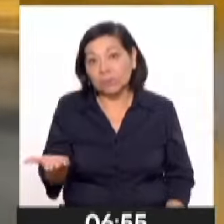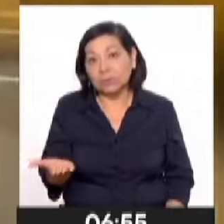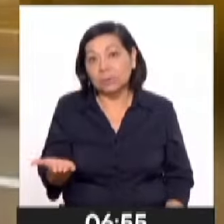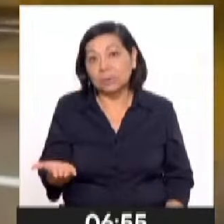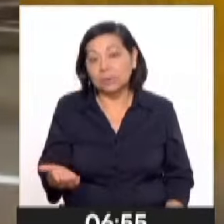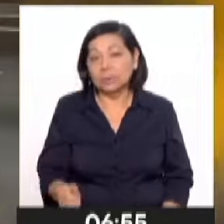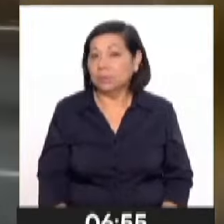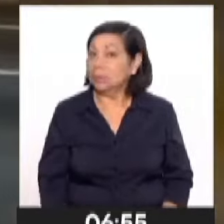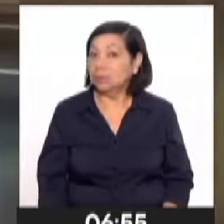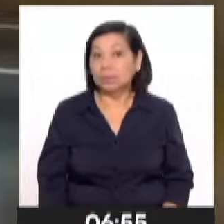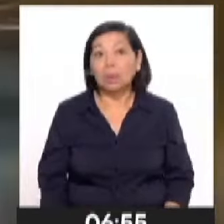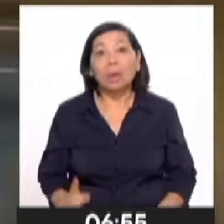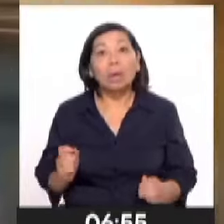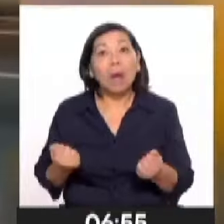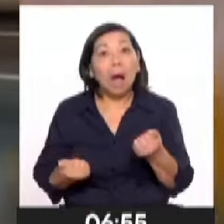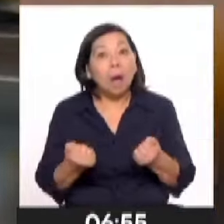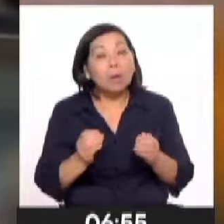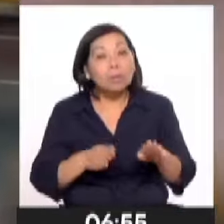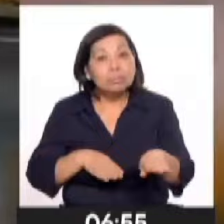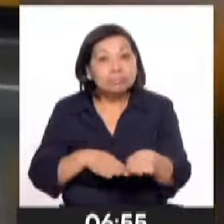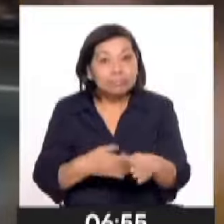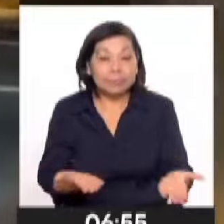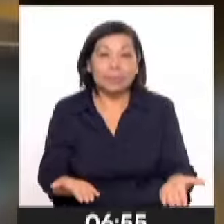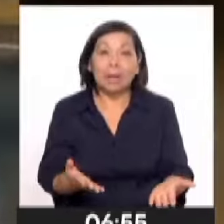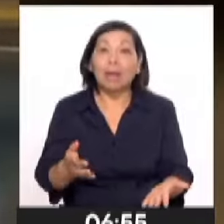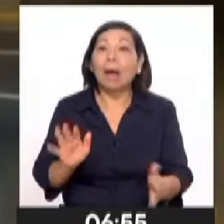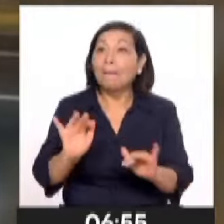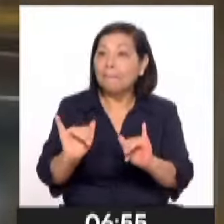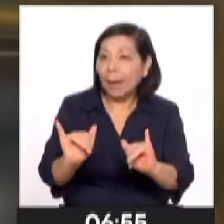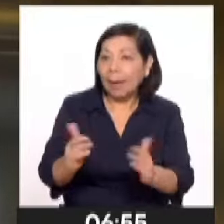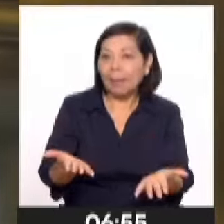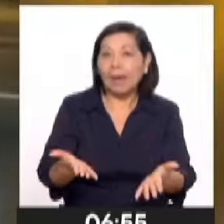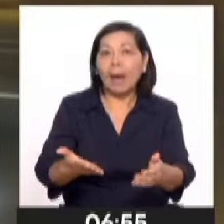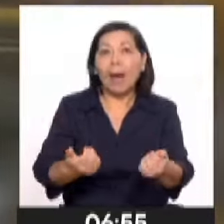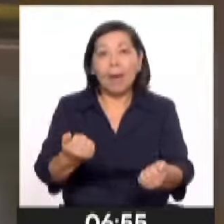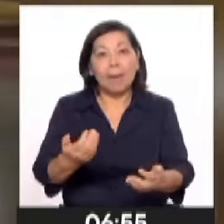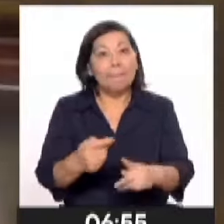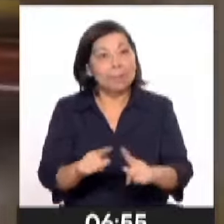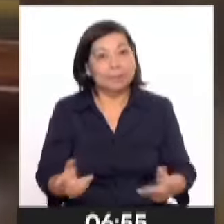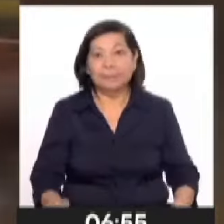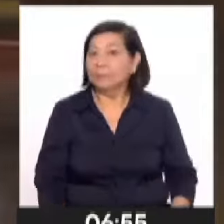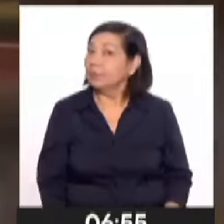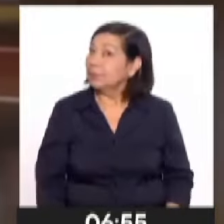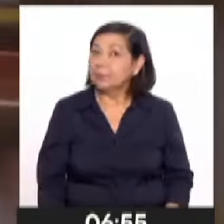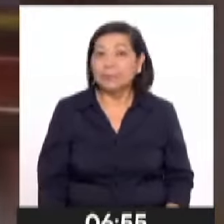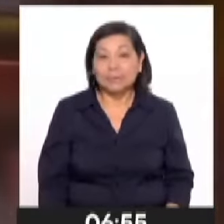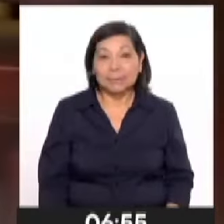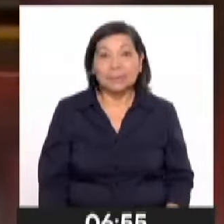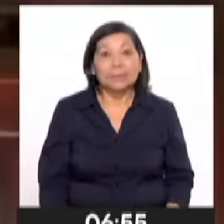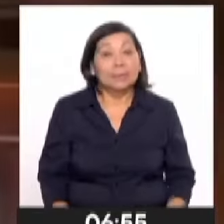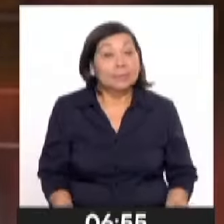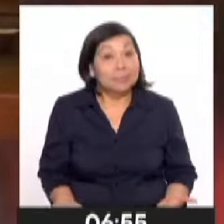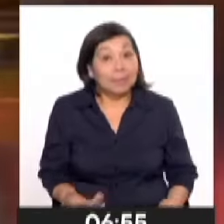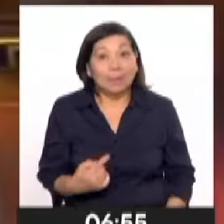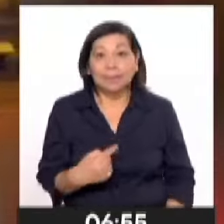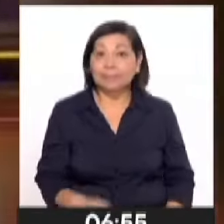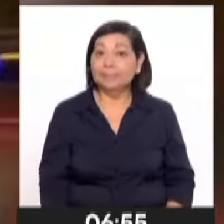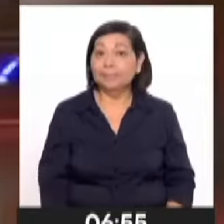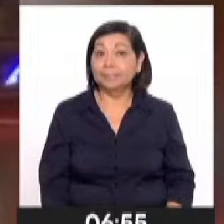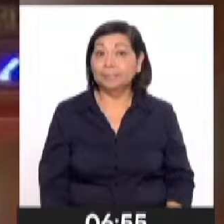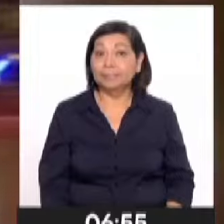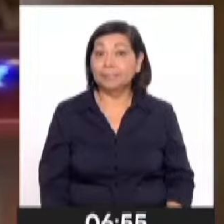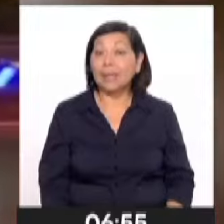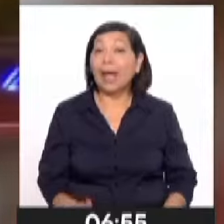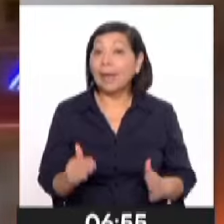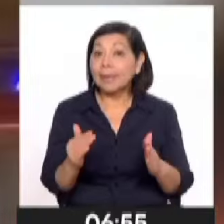si pasaba por ese lugar, detuviera este camión cisterna y además ir a